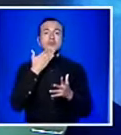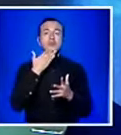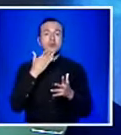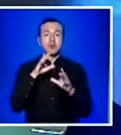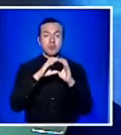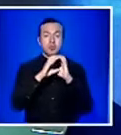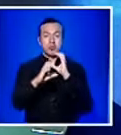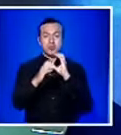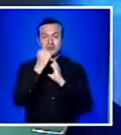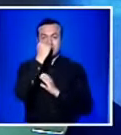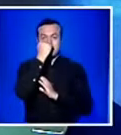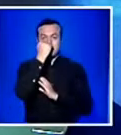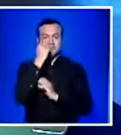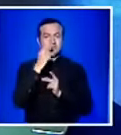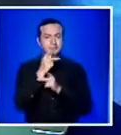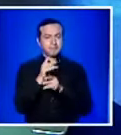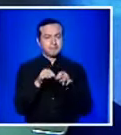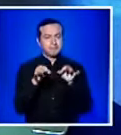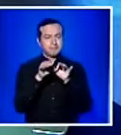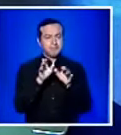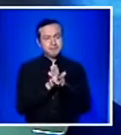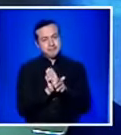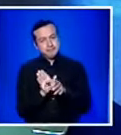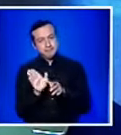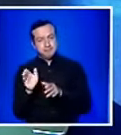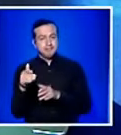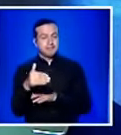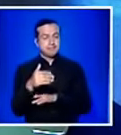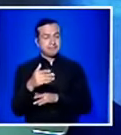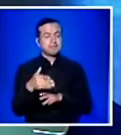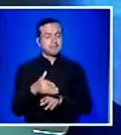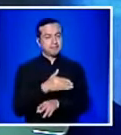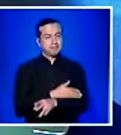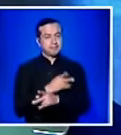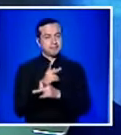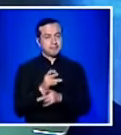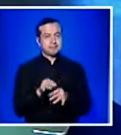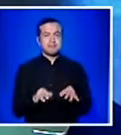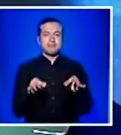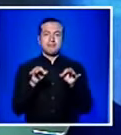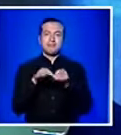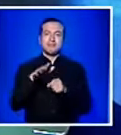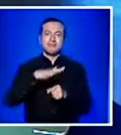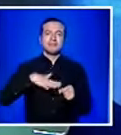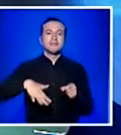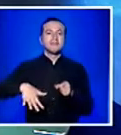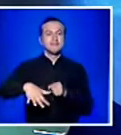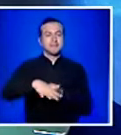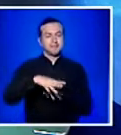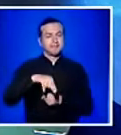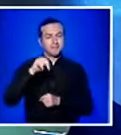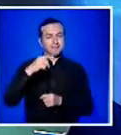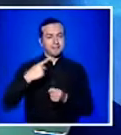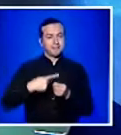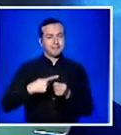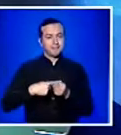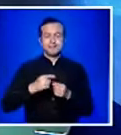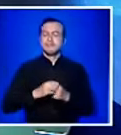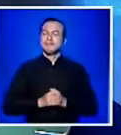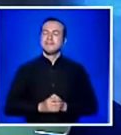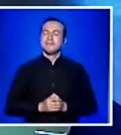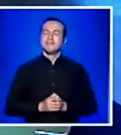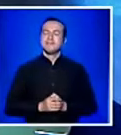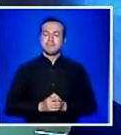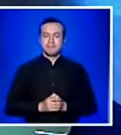En ese punto le toca dar una vuelta un poquito larga, así que a tomar precauciones si va a circular por esa zona del norte de la ciudad. Y sabes que sobre